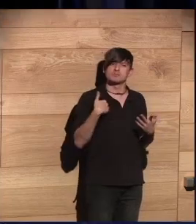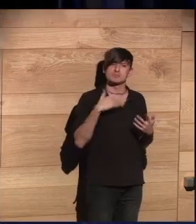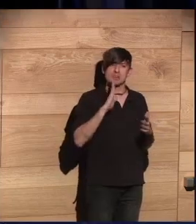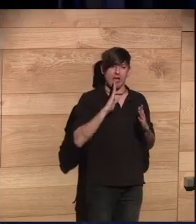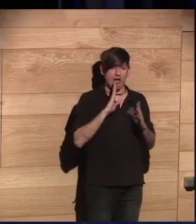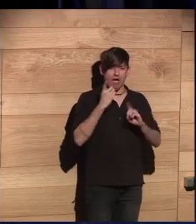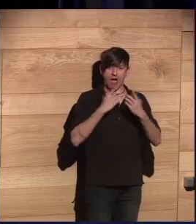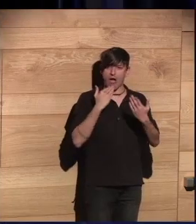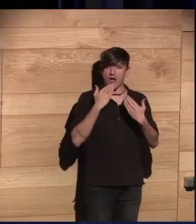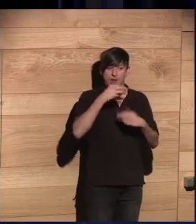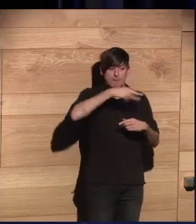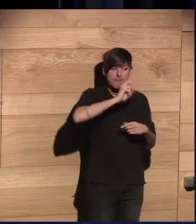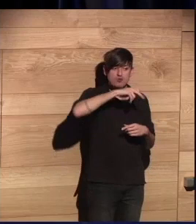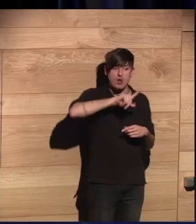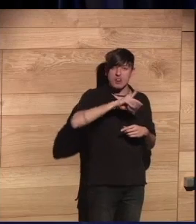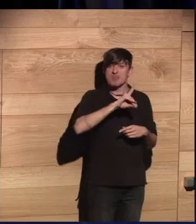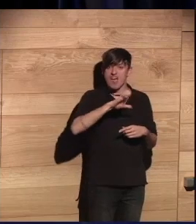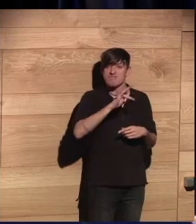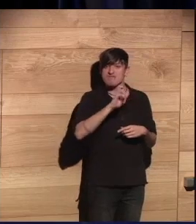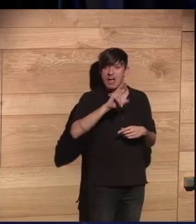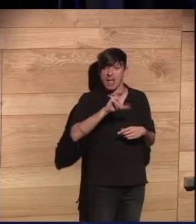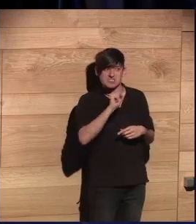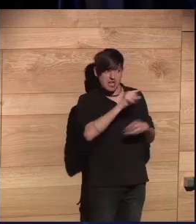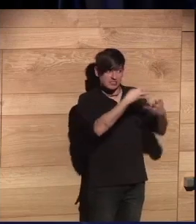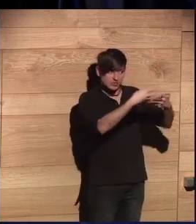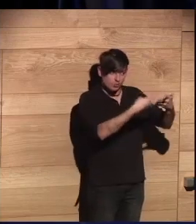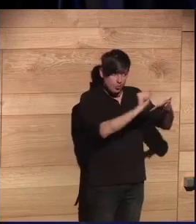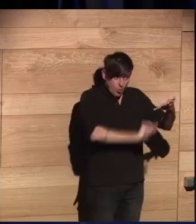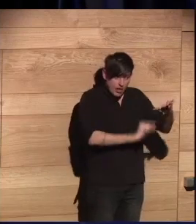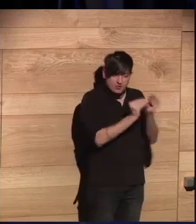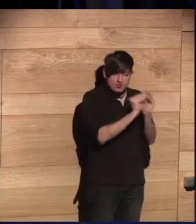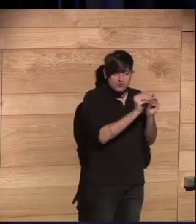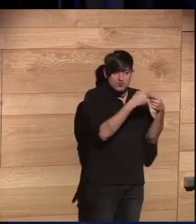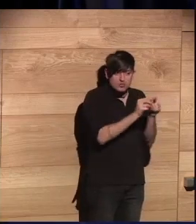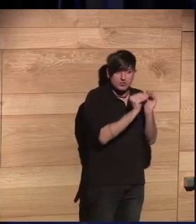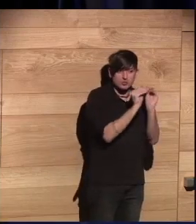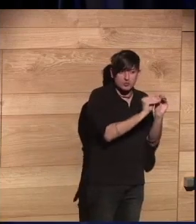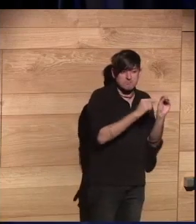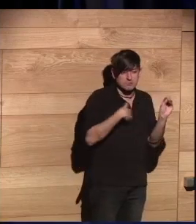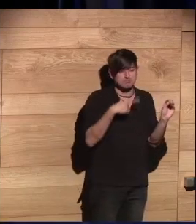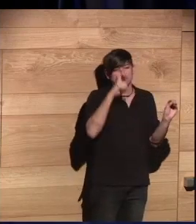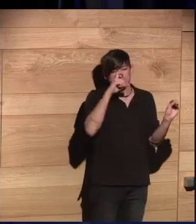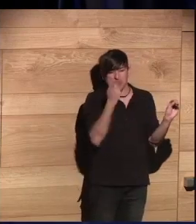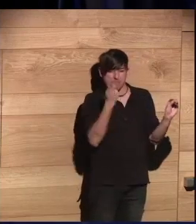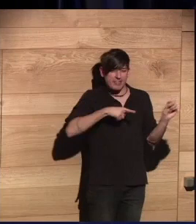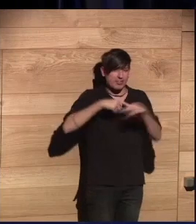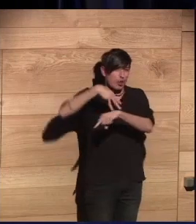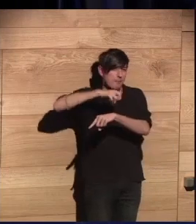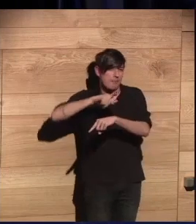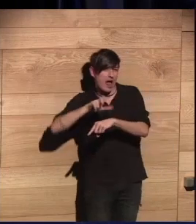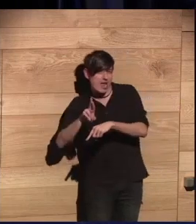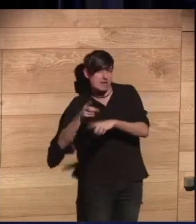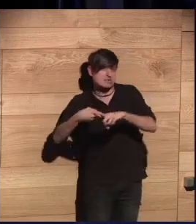hablábamos de la música de Manuel de Falla, su música, su partitura, su escritura a la de Mahler. Mahler es